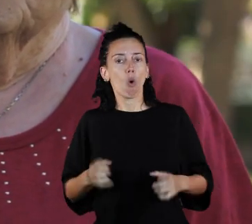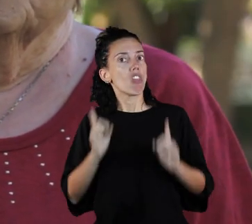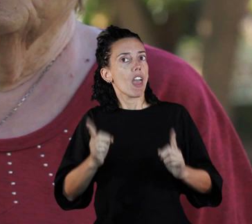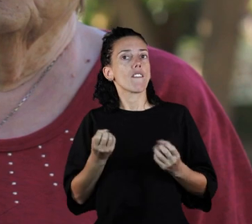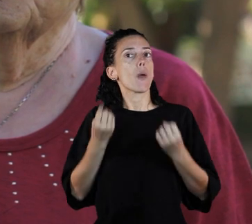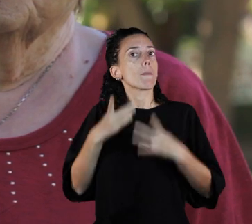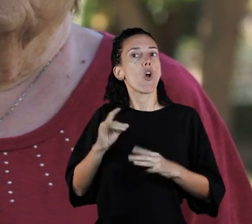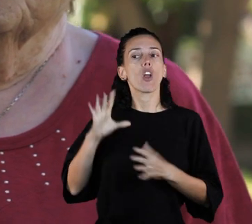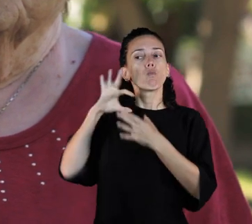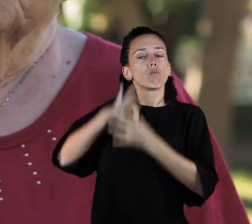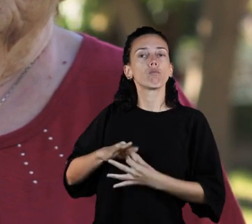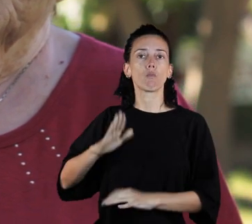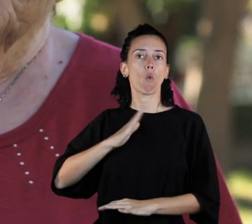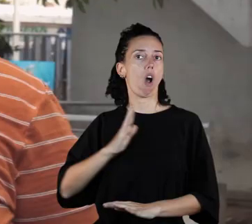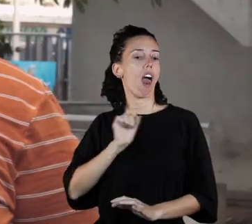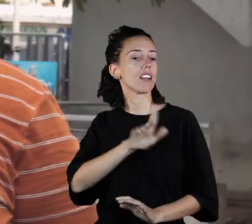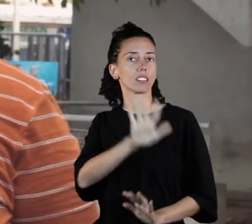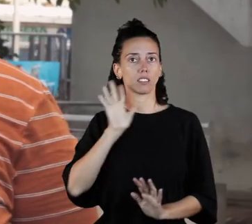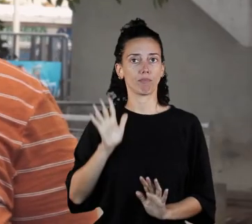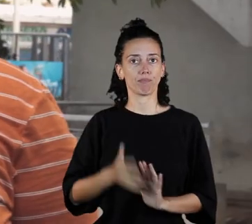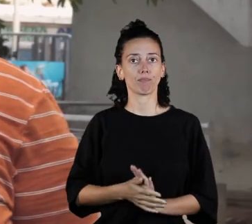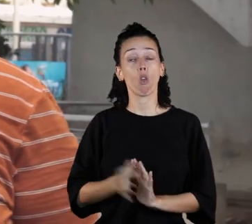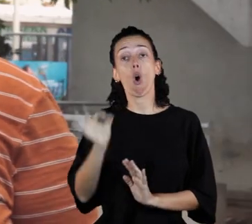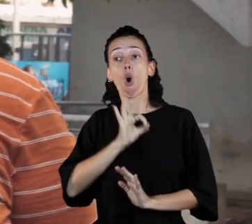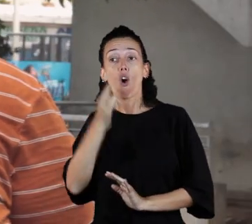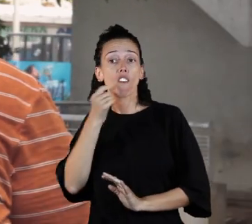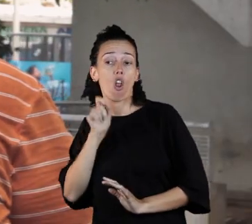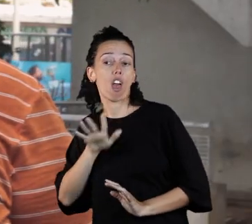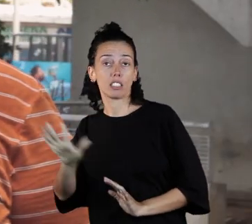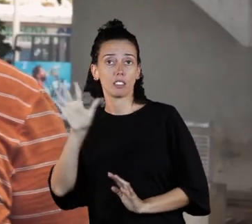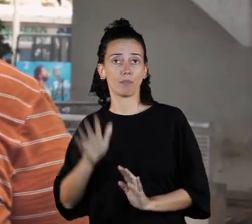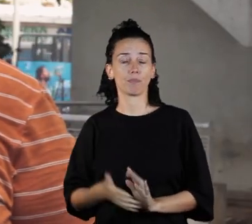que actuar por ser mujer o por ser varón.